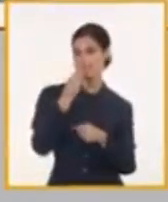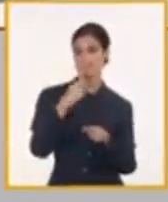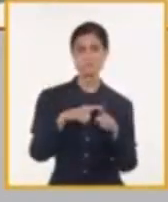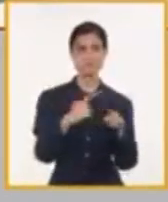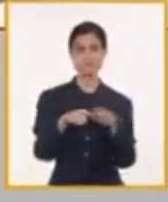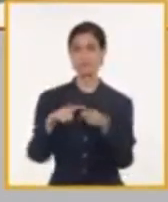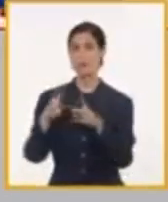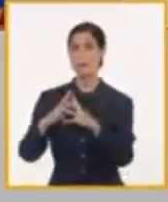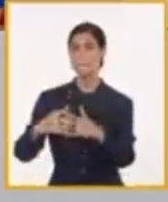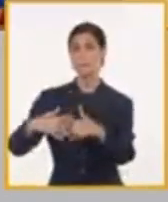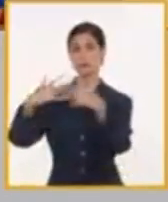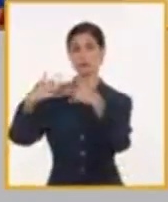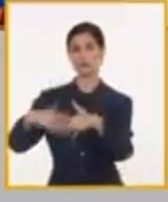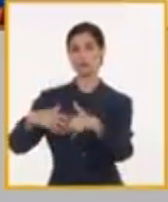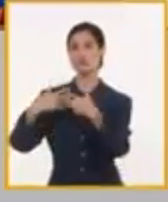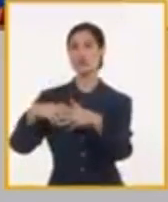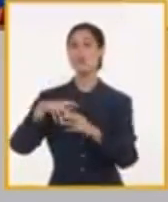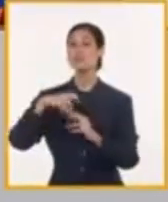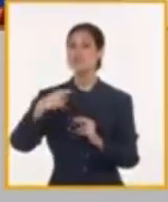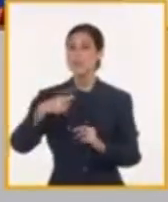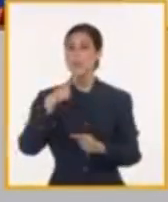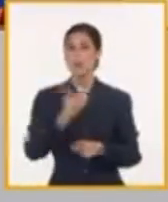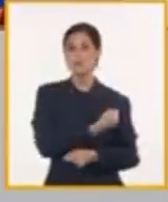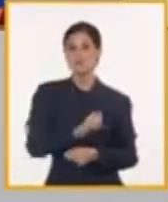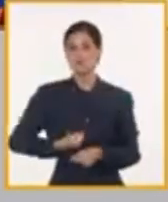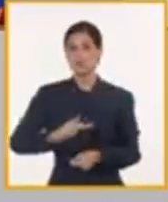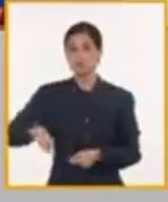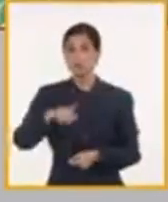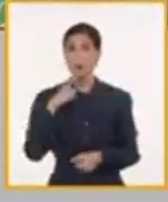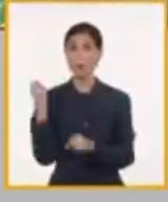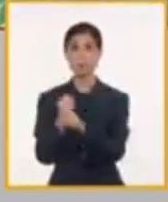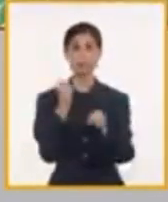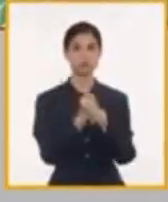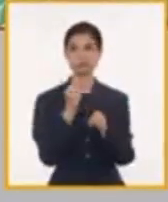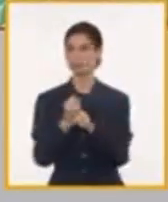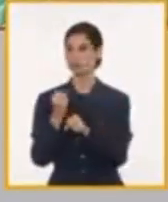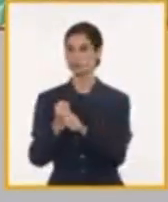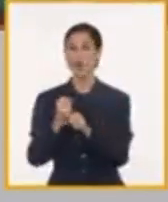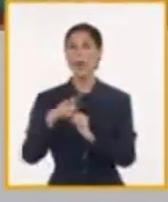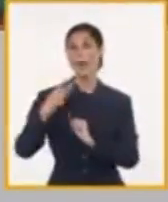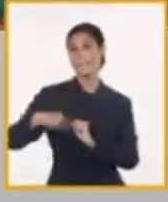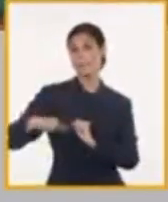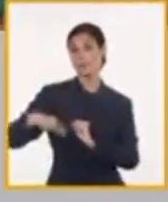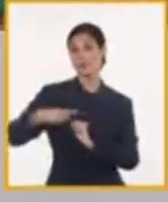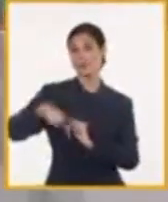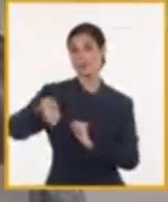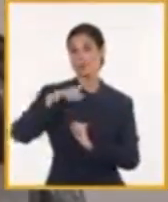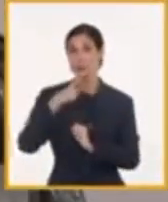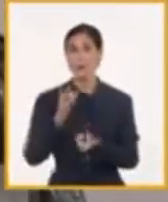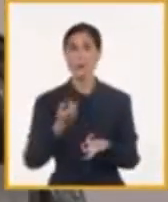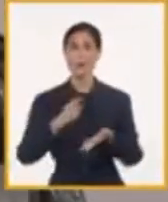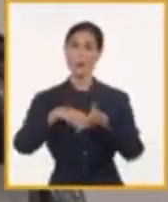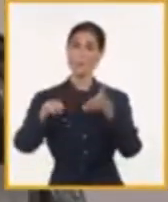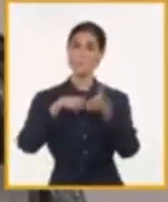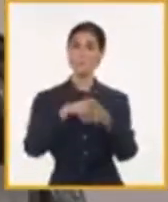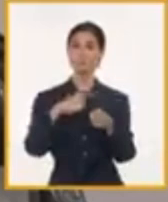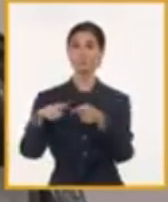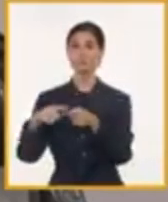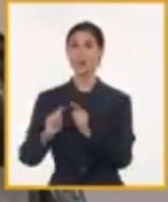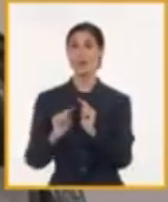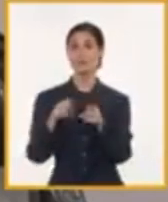hacer esfuerzo pesquero en ese momento. ¿Por qué? Porque en ese es el momento en el que yo, con la misma unidad de esfuerzo pesquero, incremento la